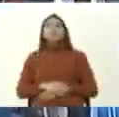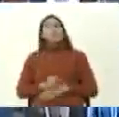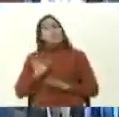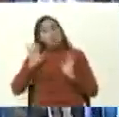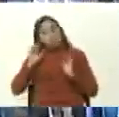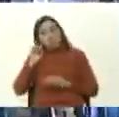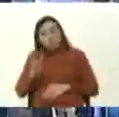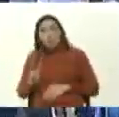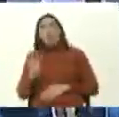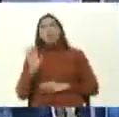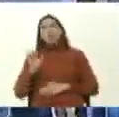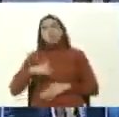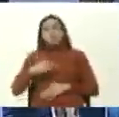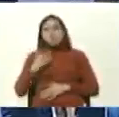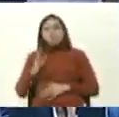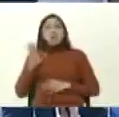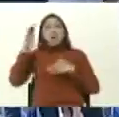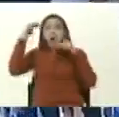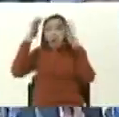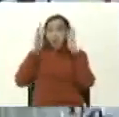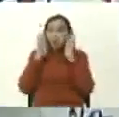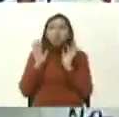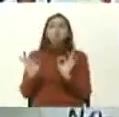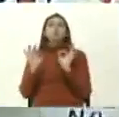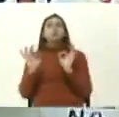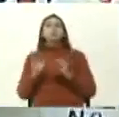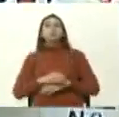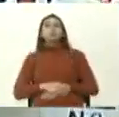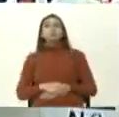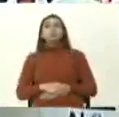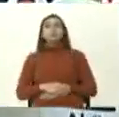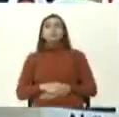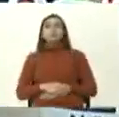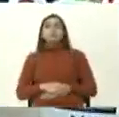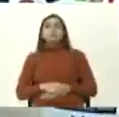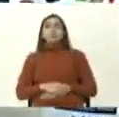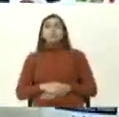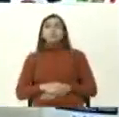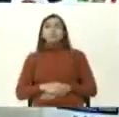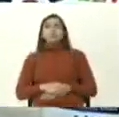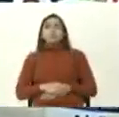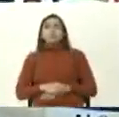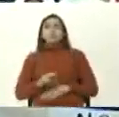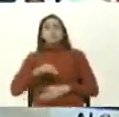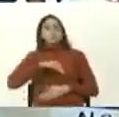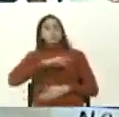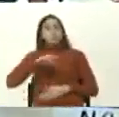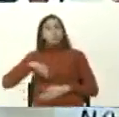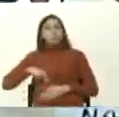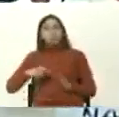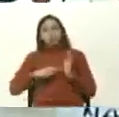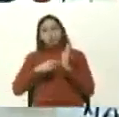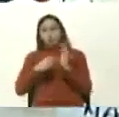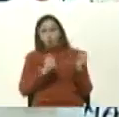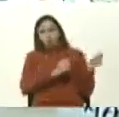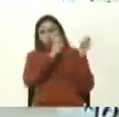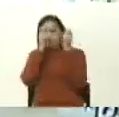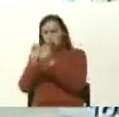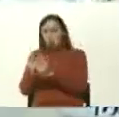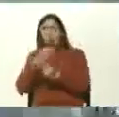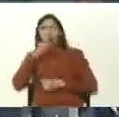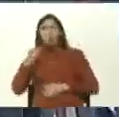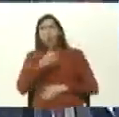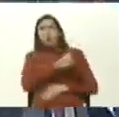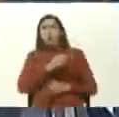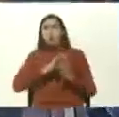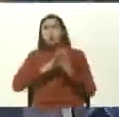tiene, síntomas para atenderlo de manera inmediata. Aquí, vice, estamos trayendo los muchachos de a uno en uno.